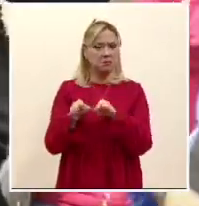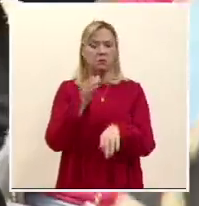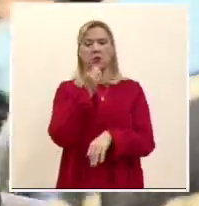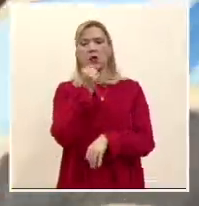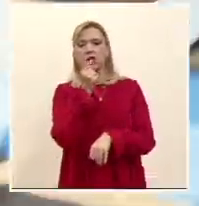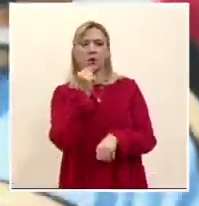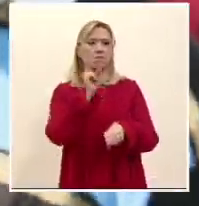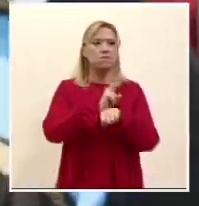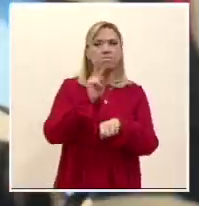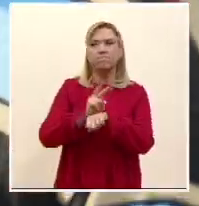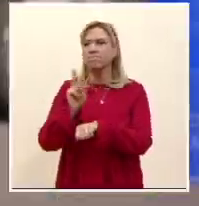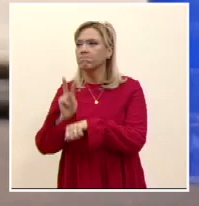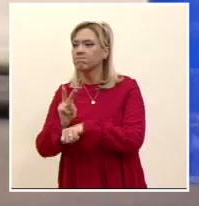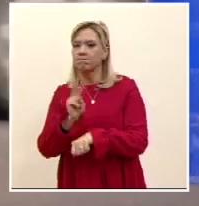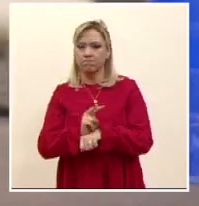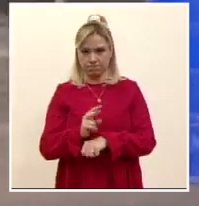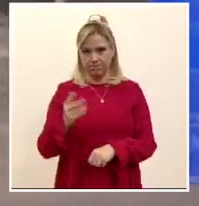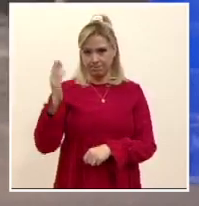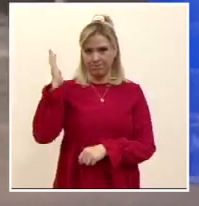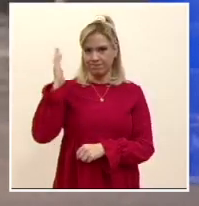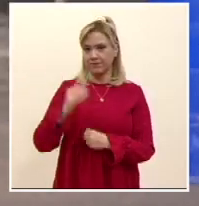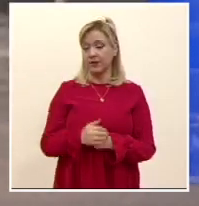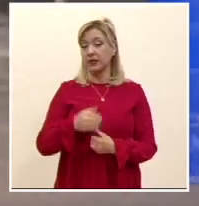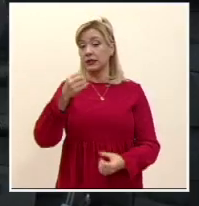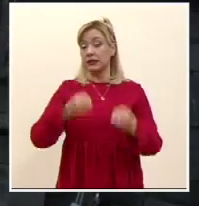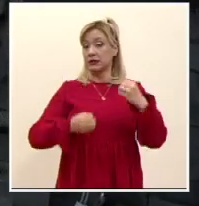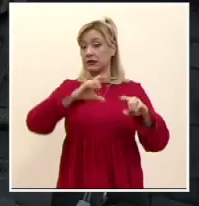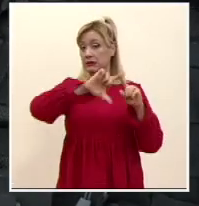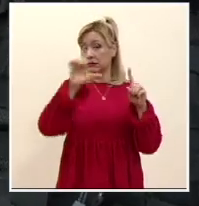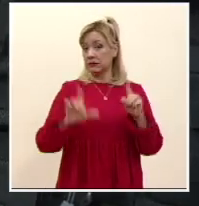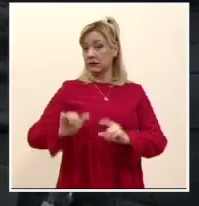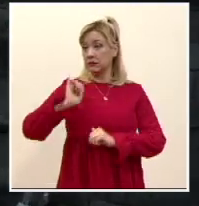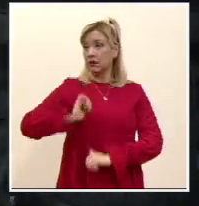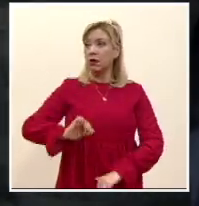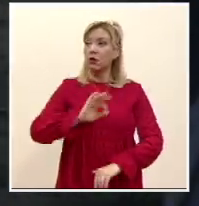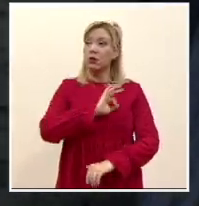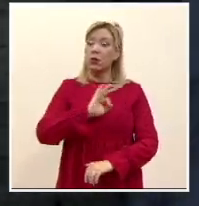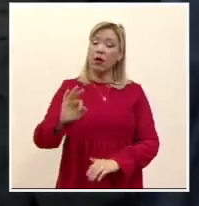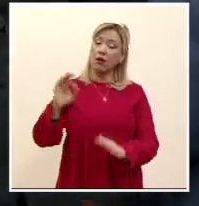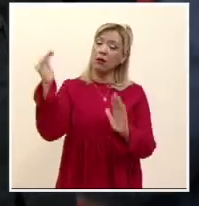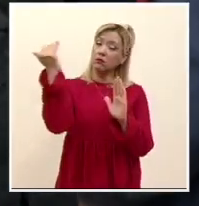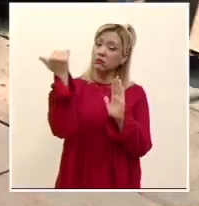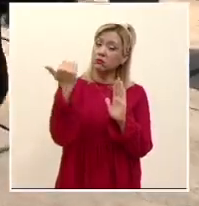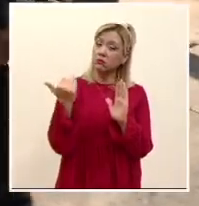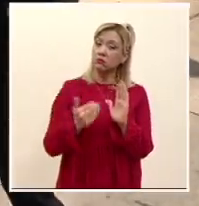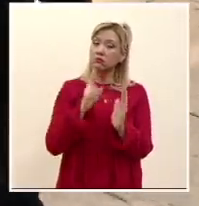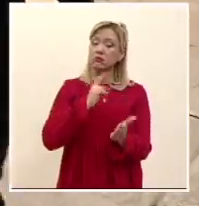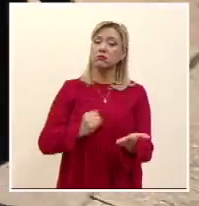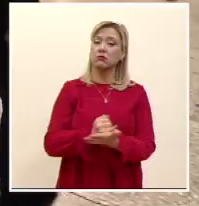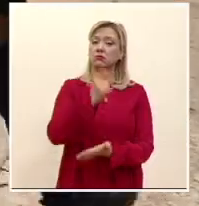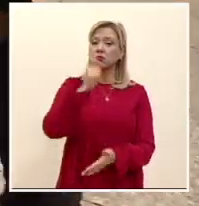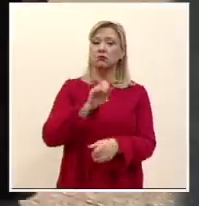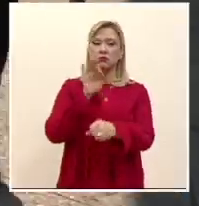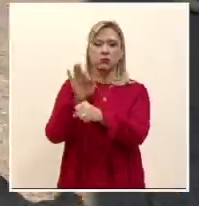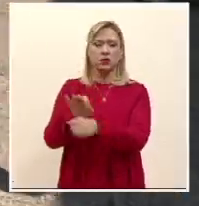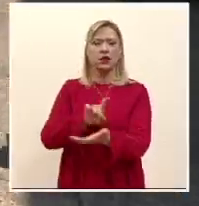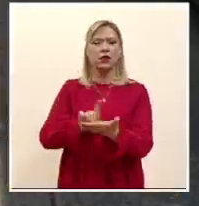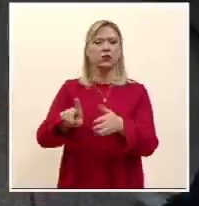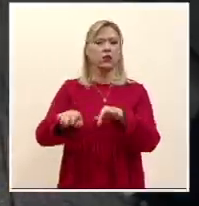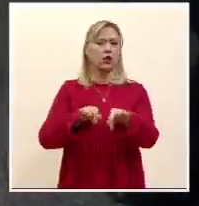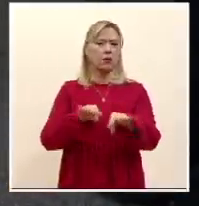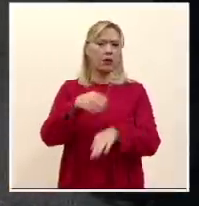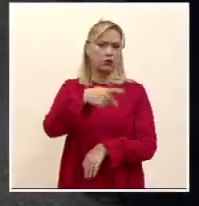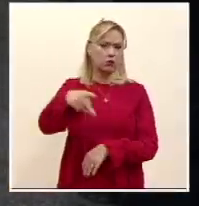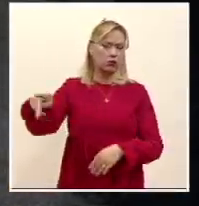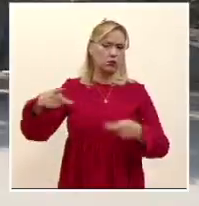encargada de la seguridad pública. El Poder Judicial Federal ha emitido criterios relevantes en relación con los derechos laborales de las